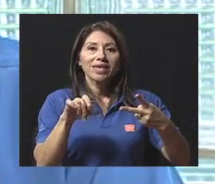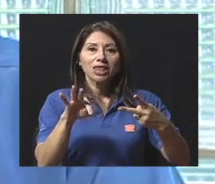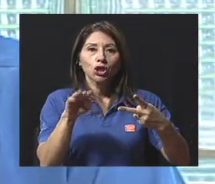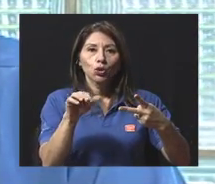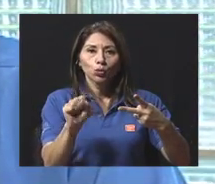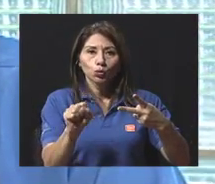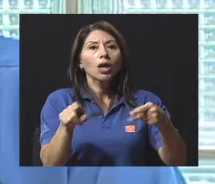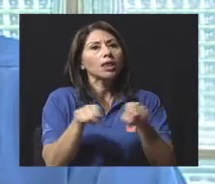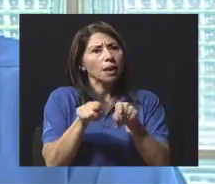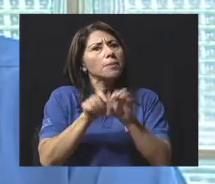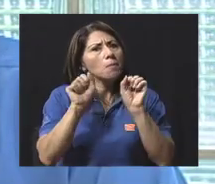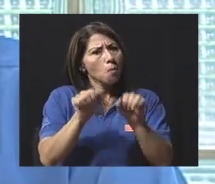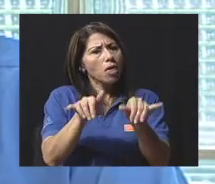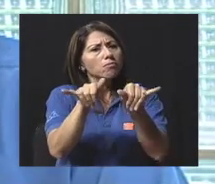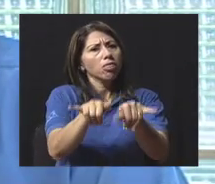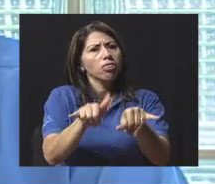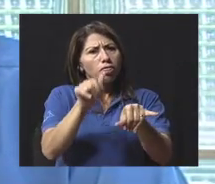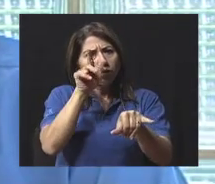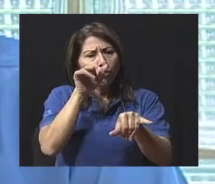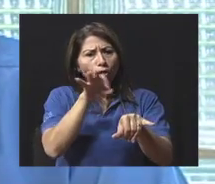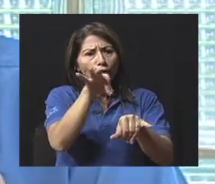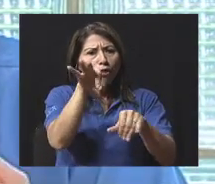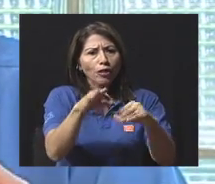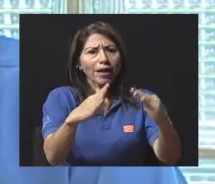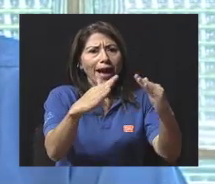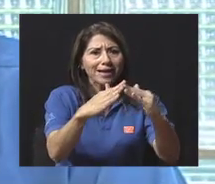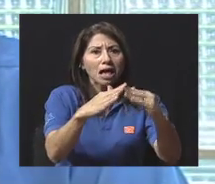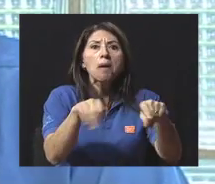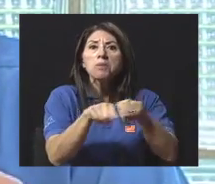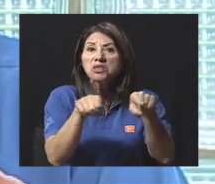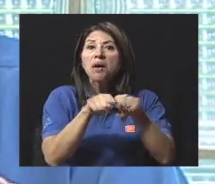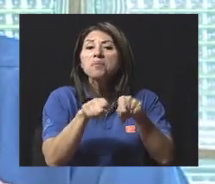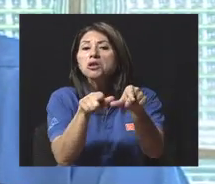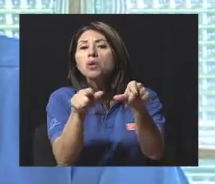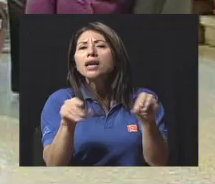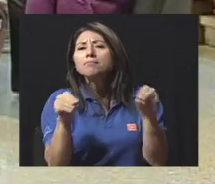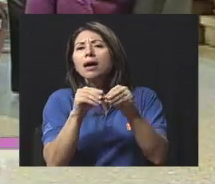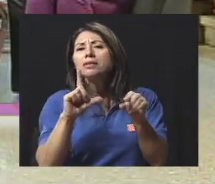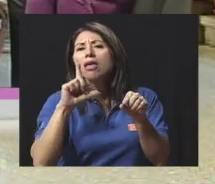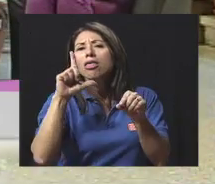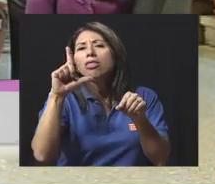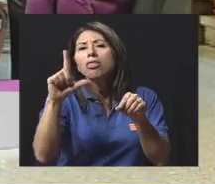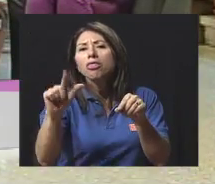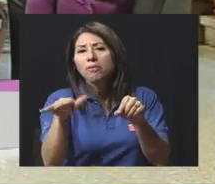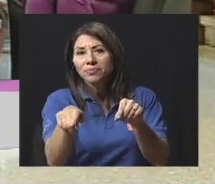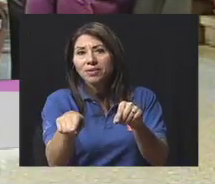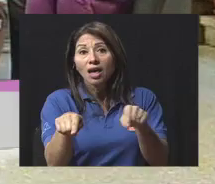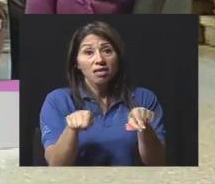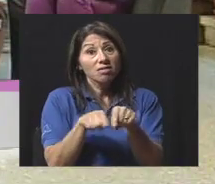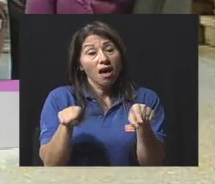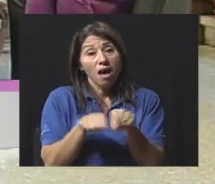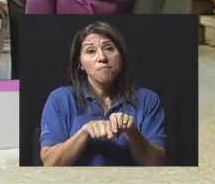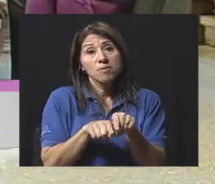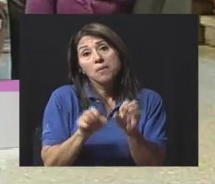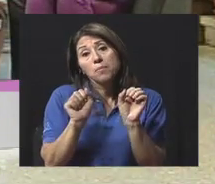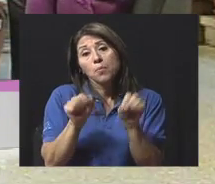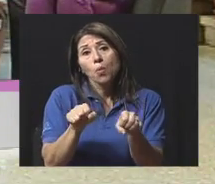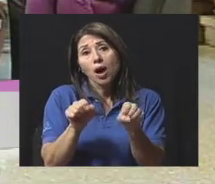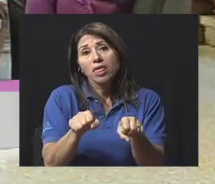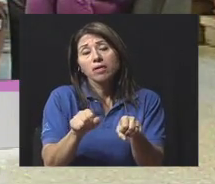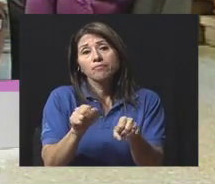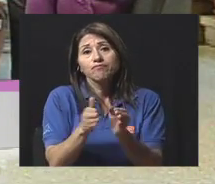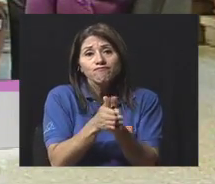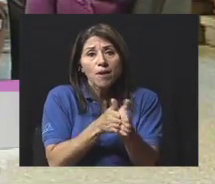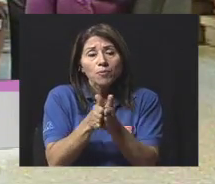ambiente pero también lo podemos encontrar en ambientes Rurales o semir Rurales entonces puede utilizar también como sitio de oviposición